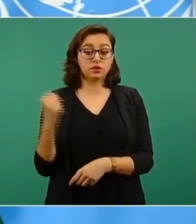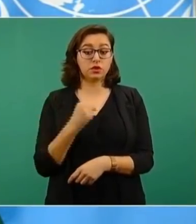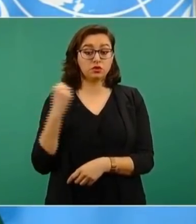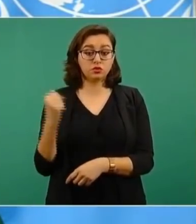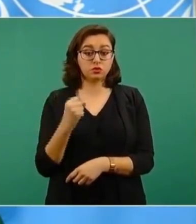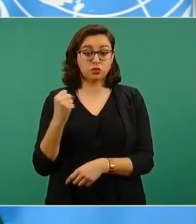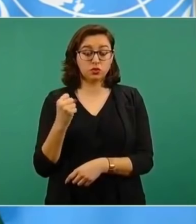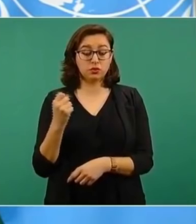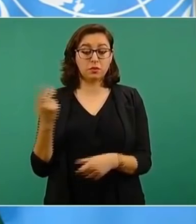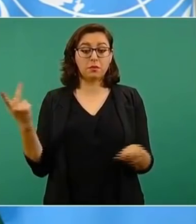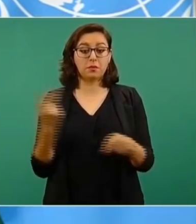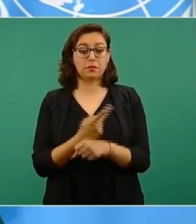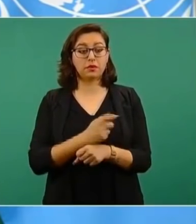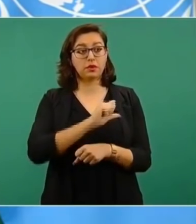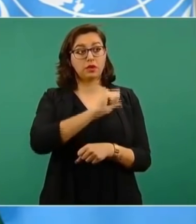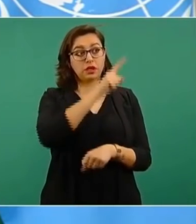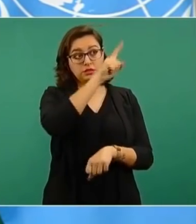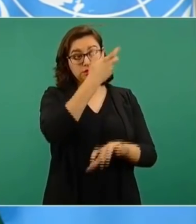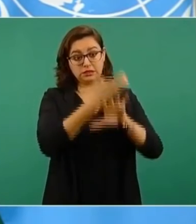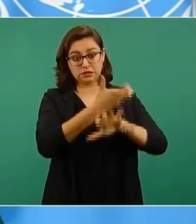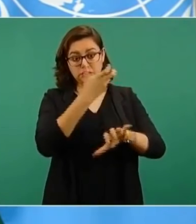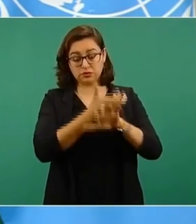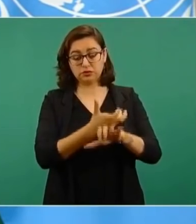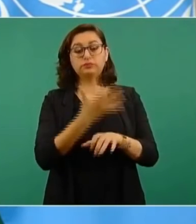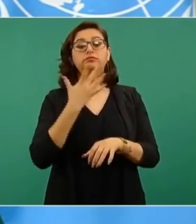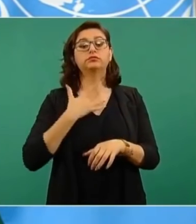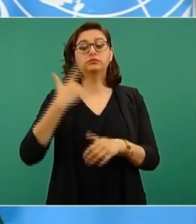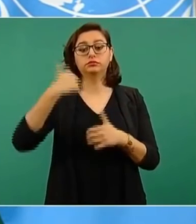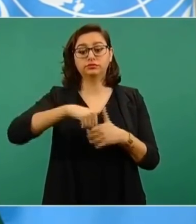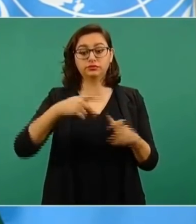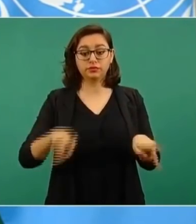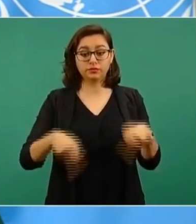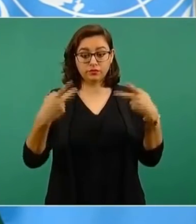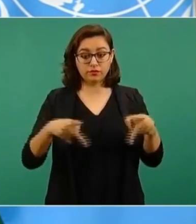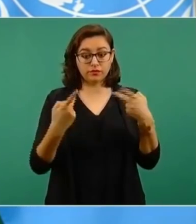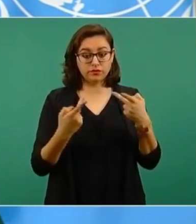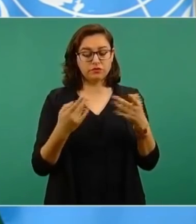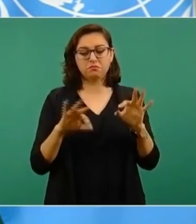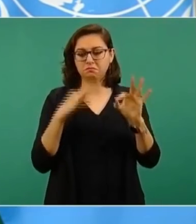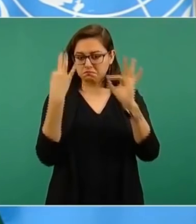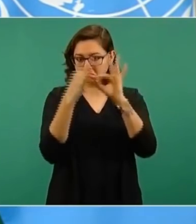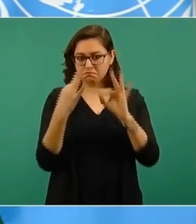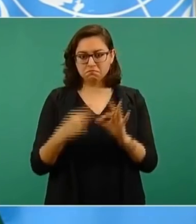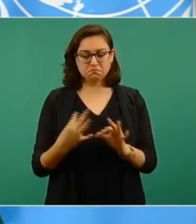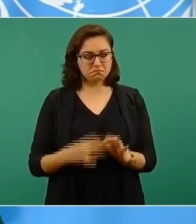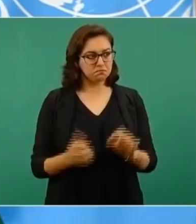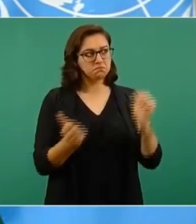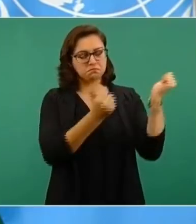los que venden las gasolinas en Estados Unidos nos cumplieron los contratos.